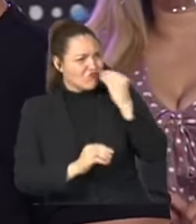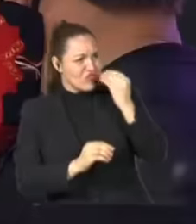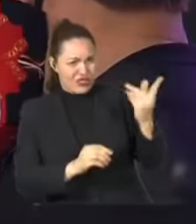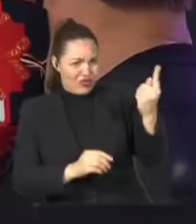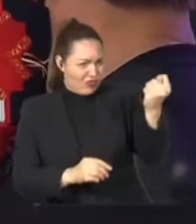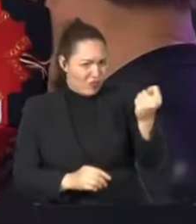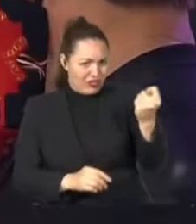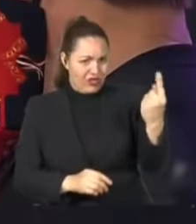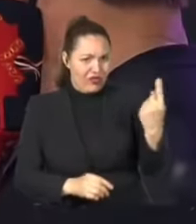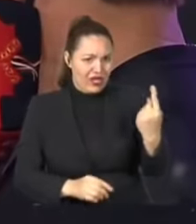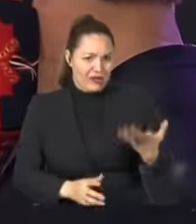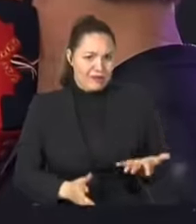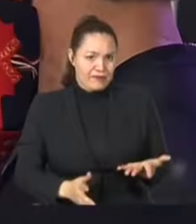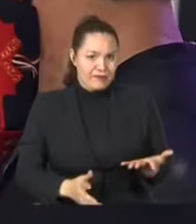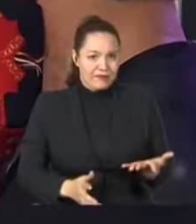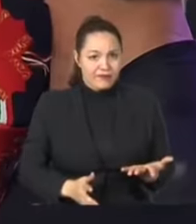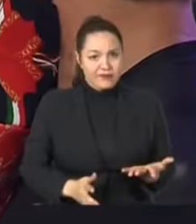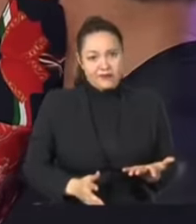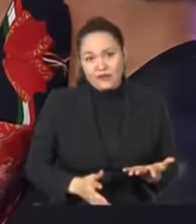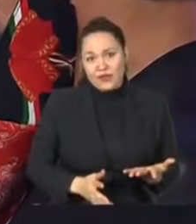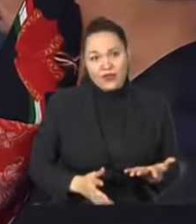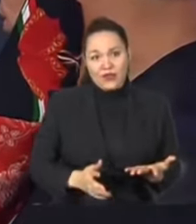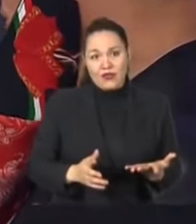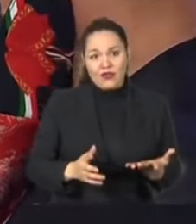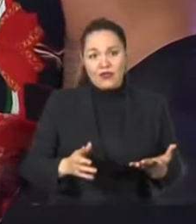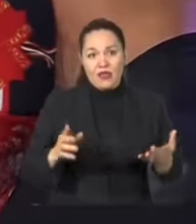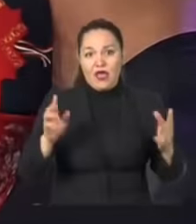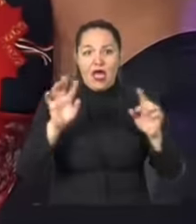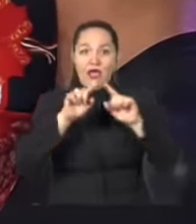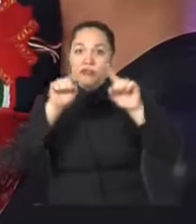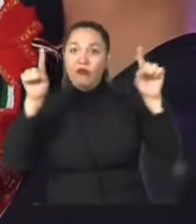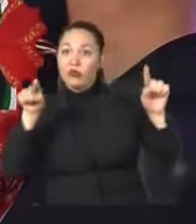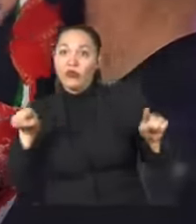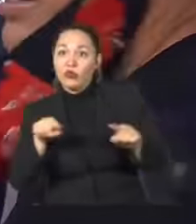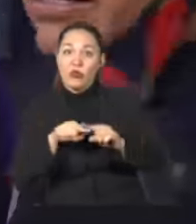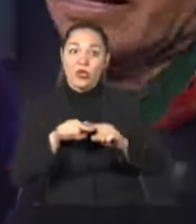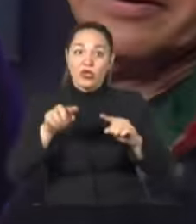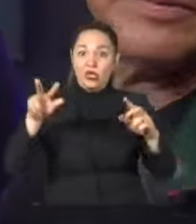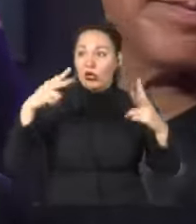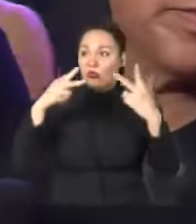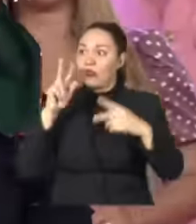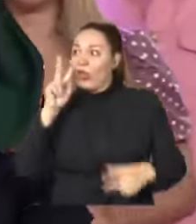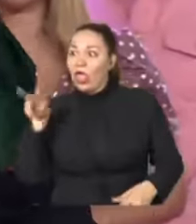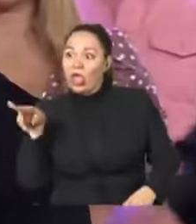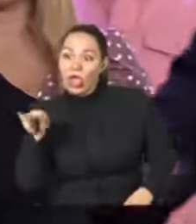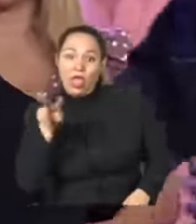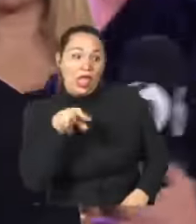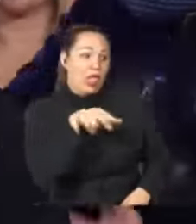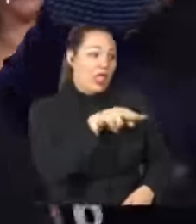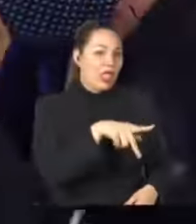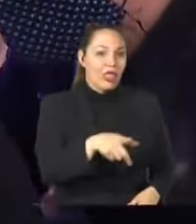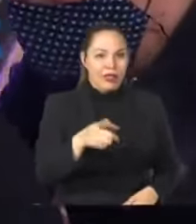Bueno, parece chiquito porque cuando no estás a cuadro, estás viéndonos las nachas.